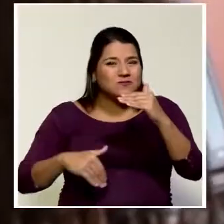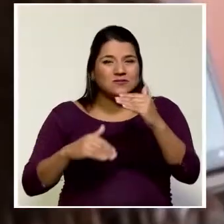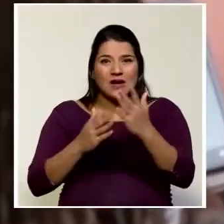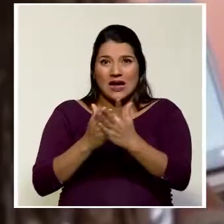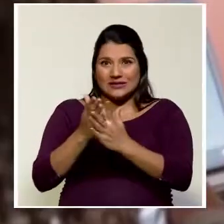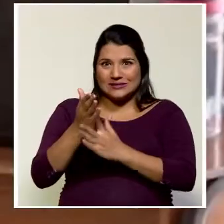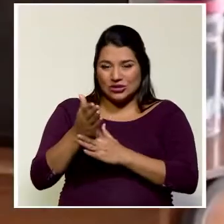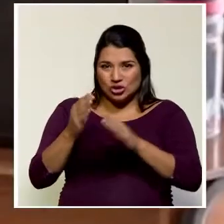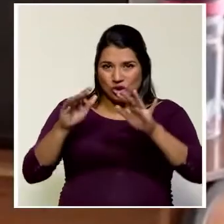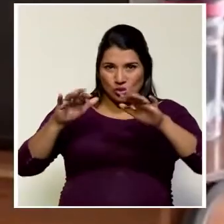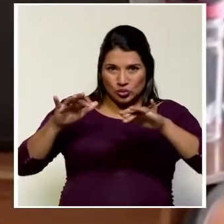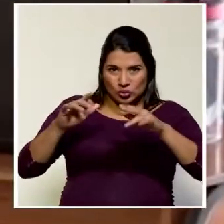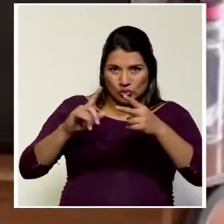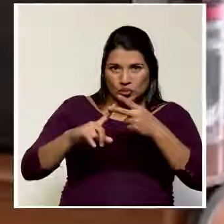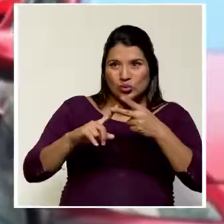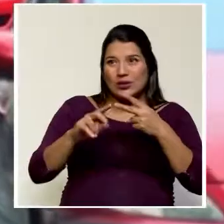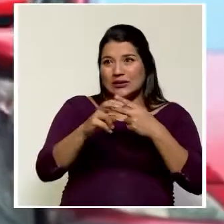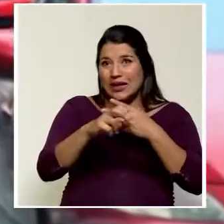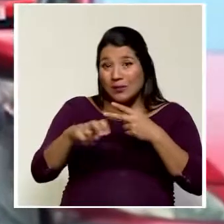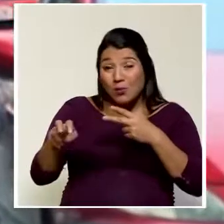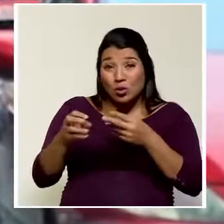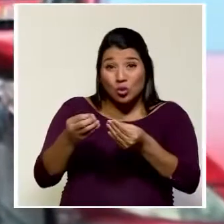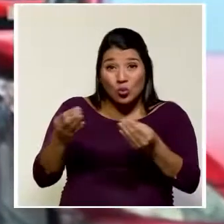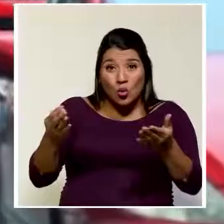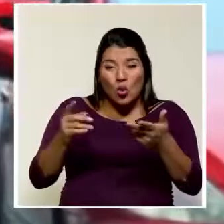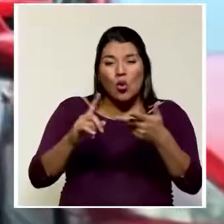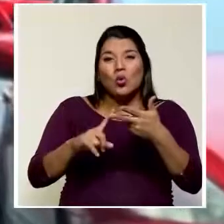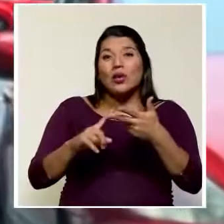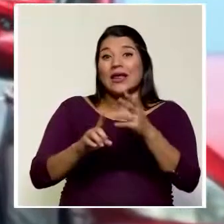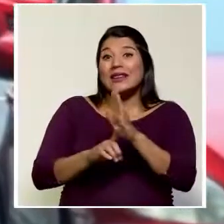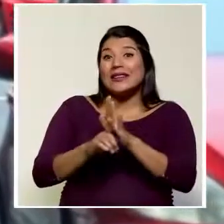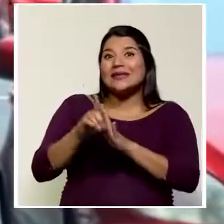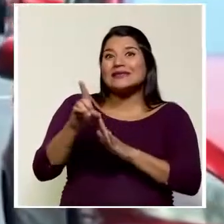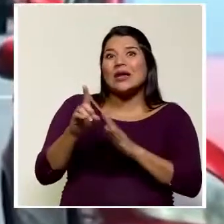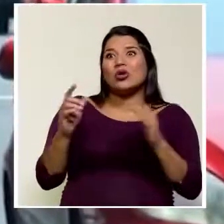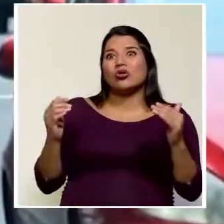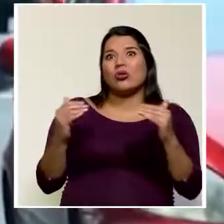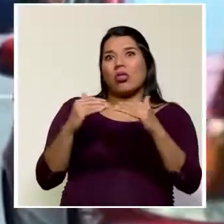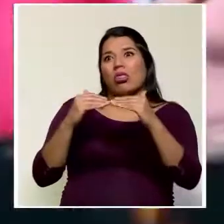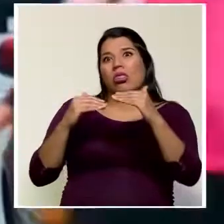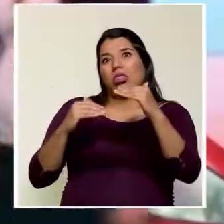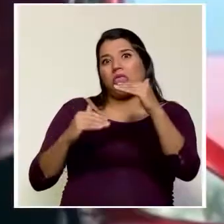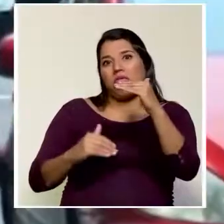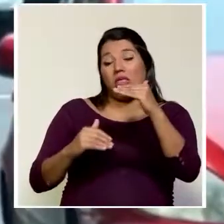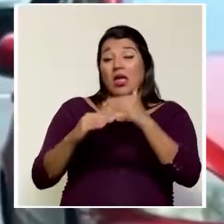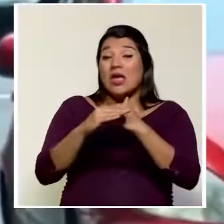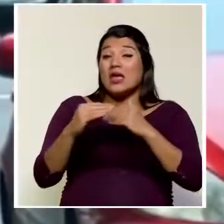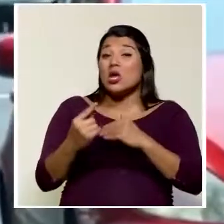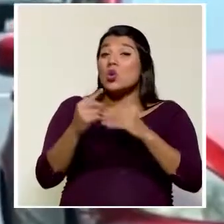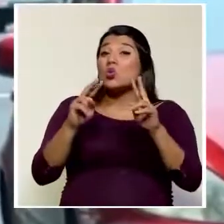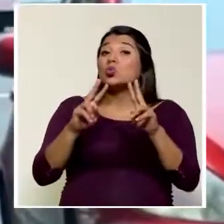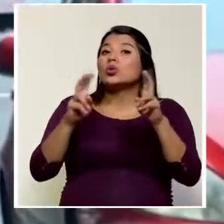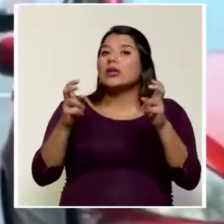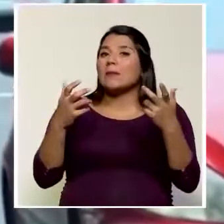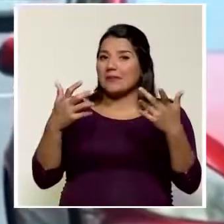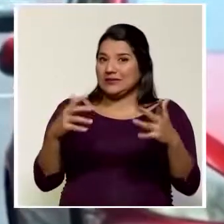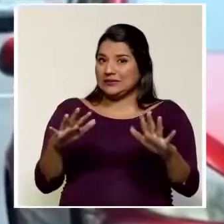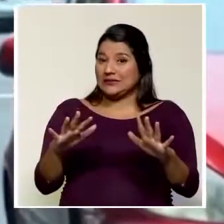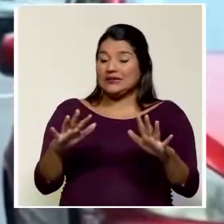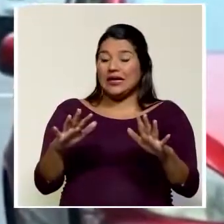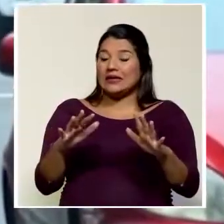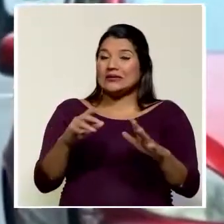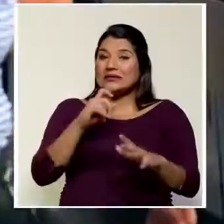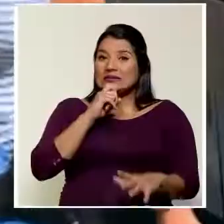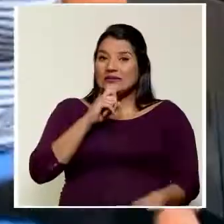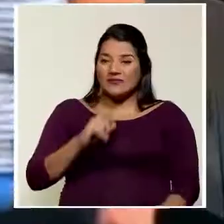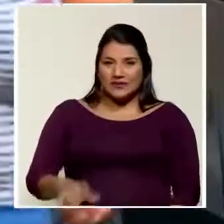de la modernización del transporte público, el crecimiento de la desigualdad y un tema que ya resulta